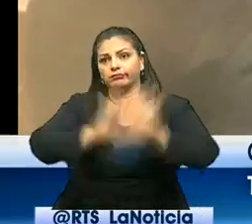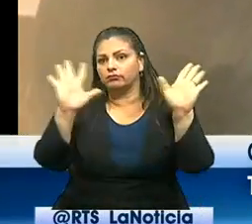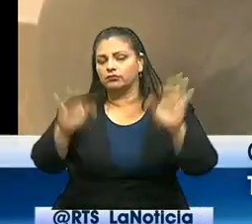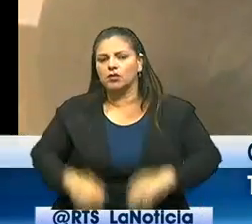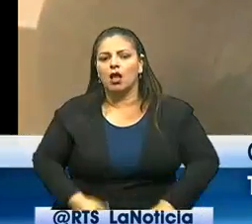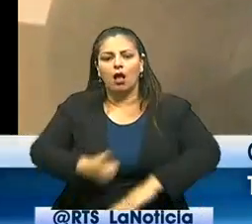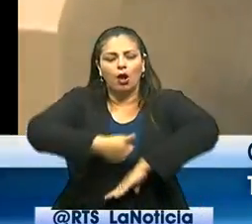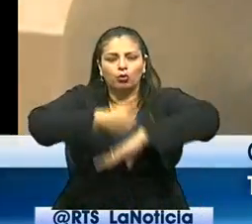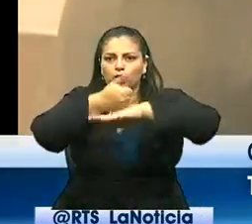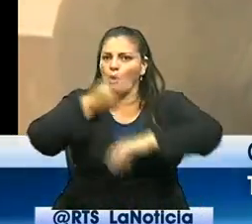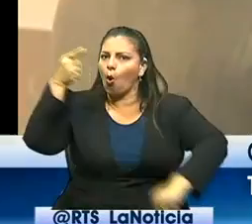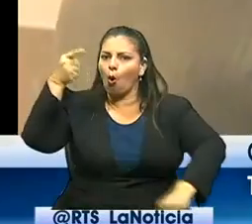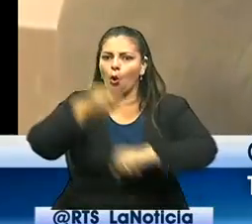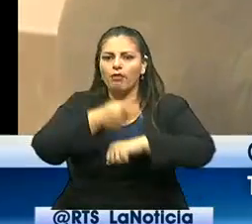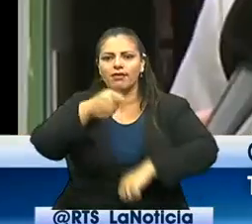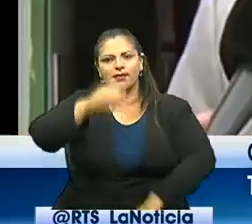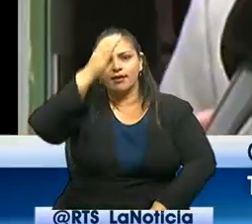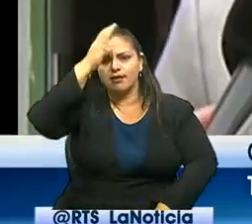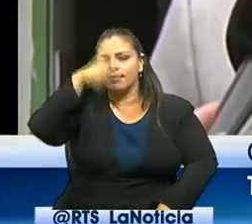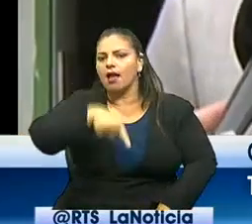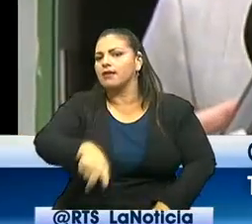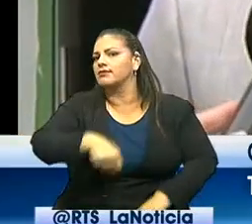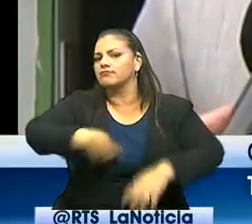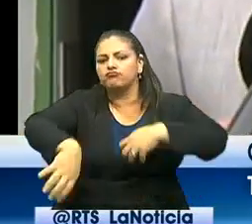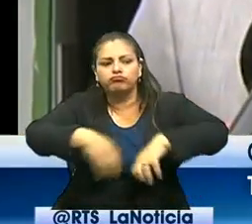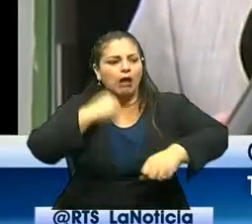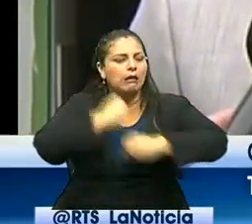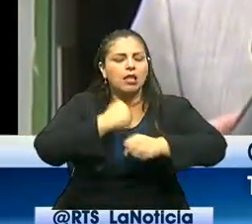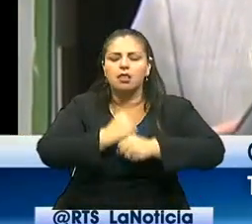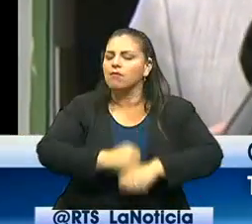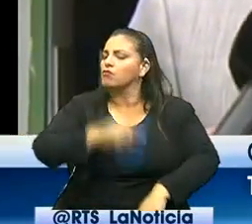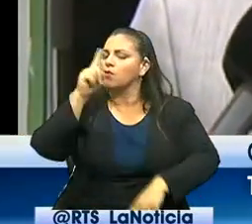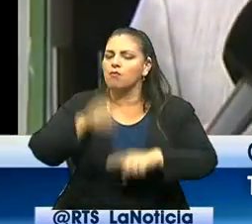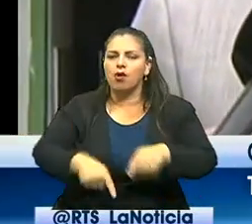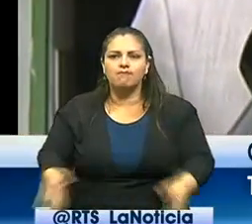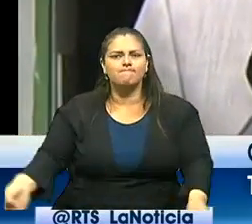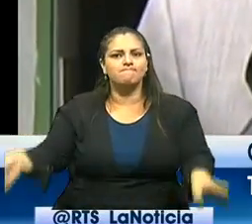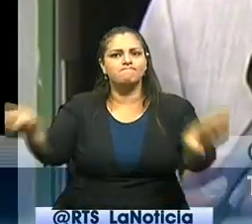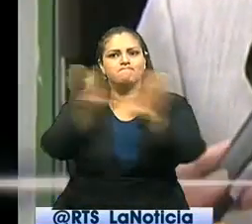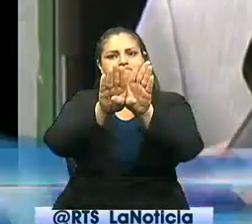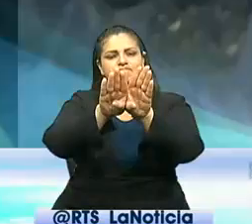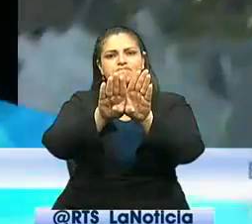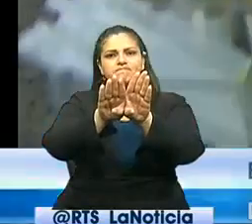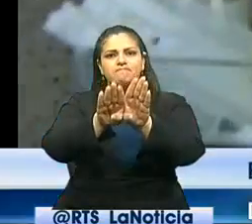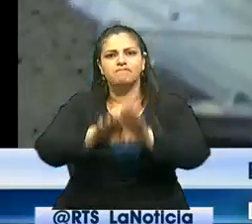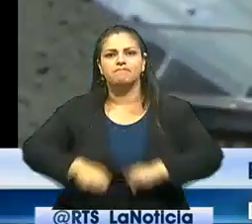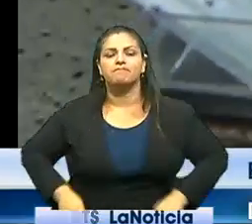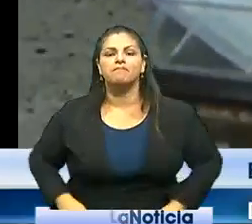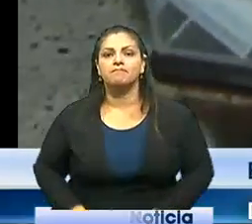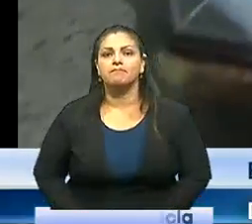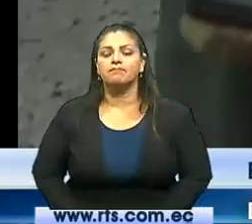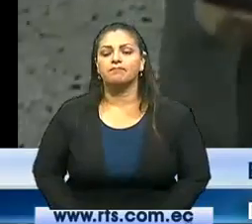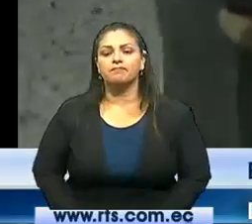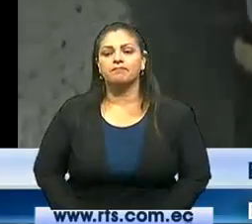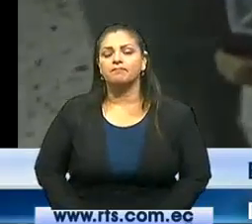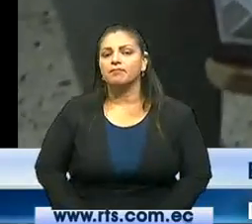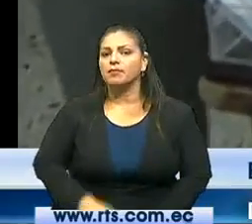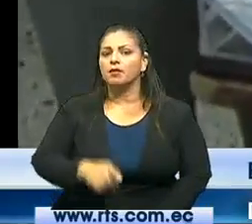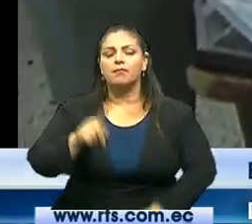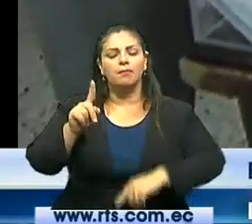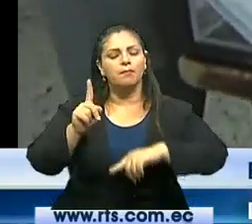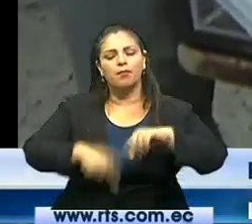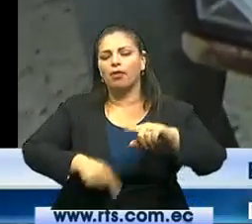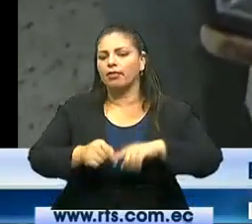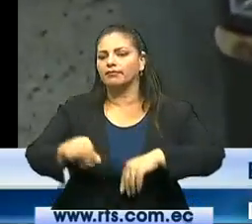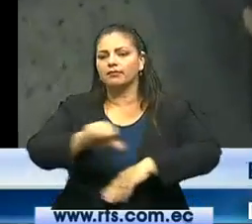fue clausurada de forma temporal. Porque como hospital básico no cumple con los acondicionamientos médicos para poder hacer este tipo de